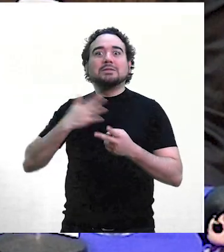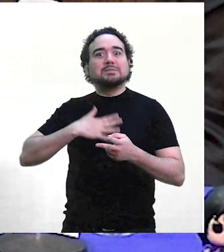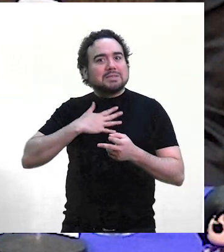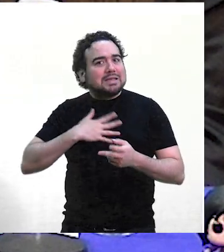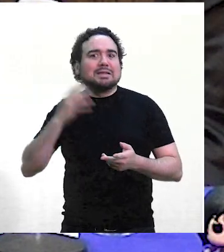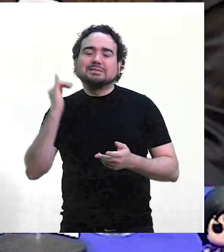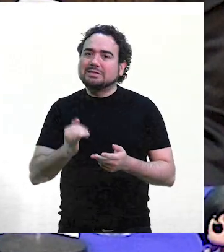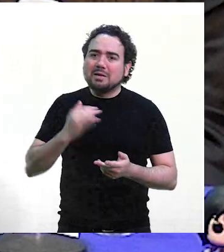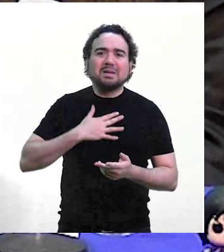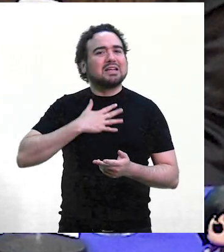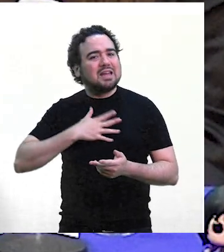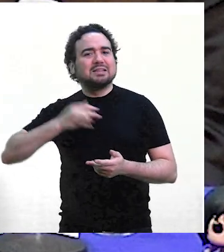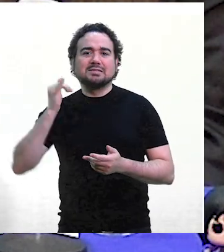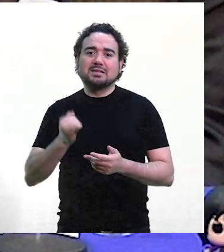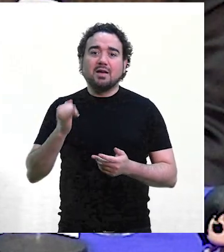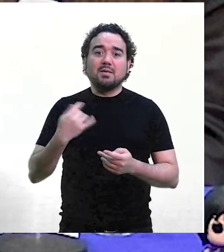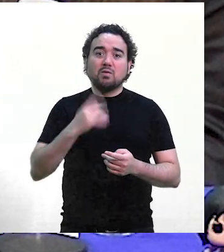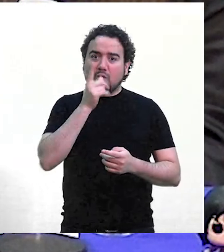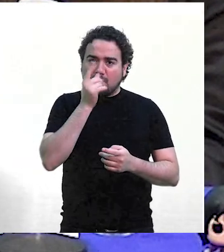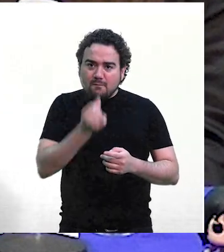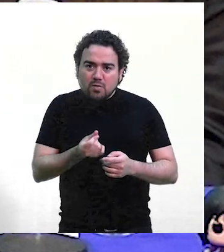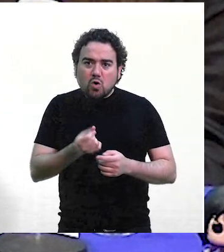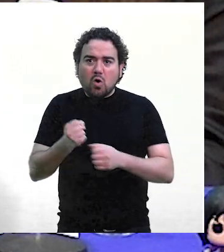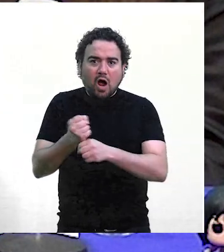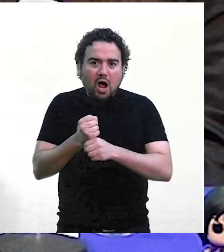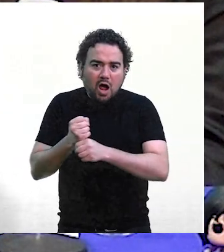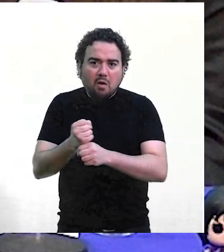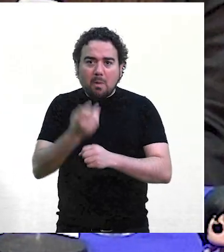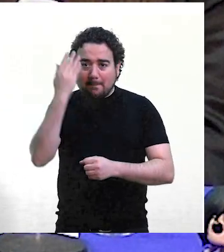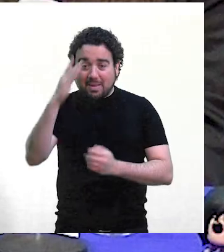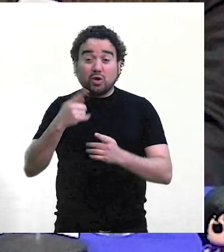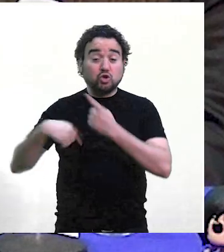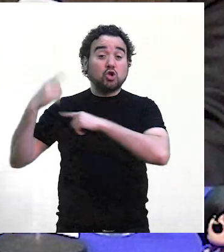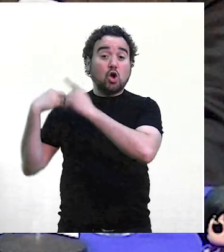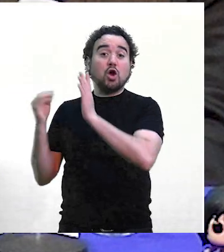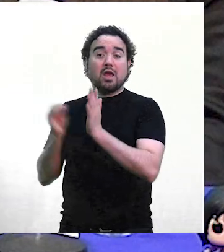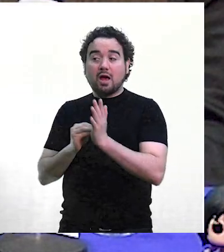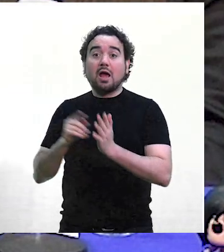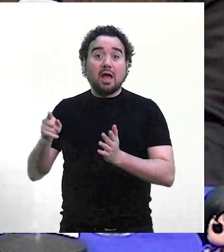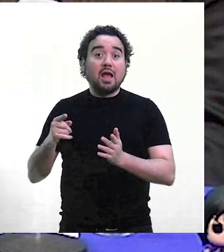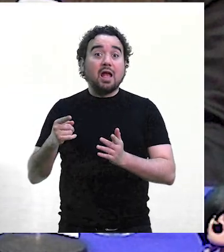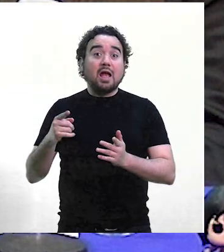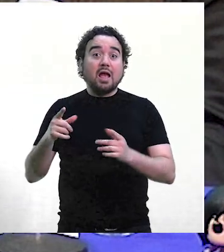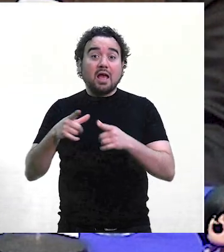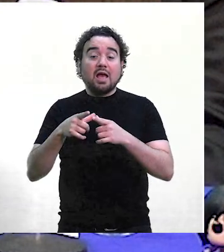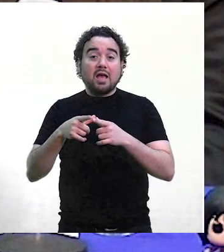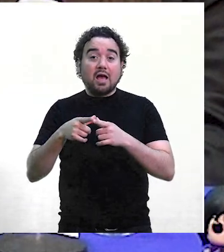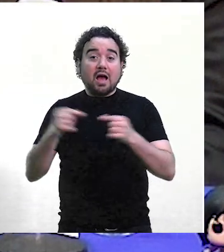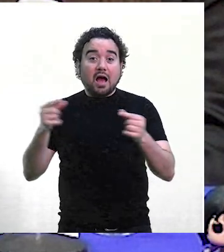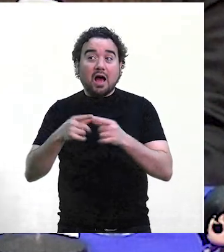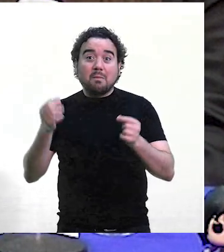Y el que siempre tengan gatos. Sí, el que todas esas brujas que teníamos gatos según la historia oficial y